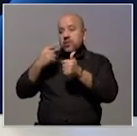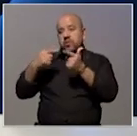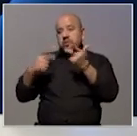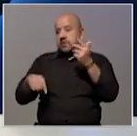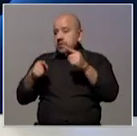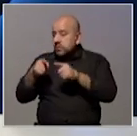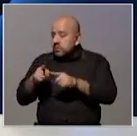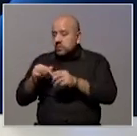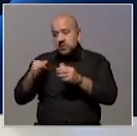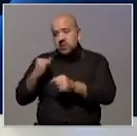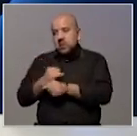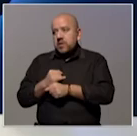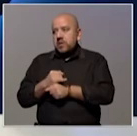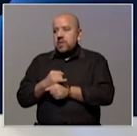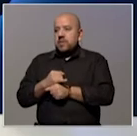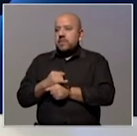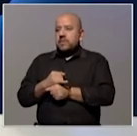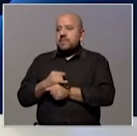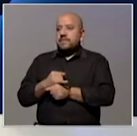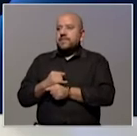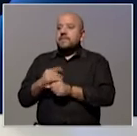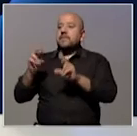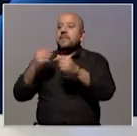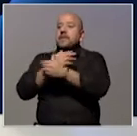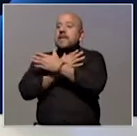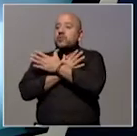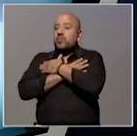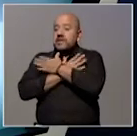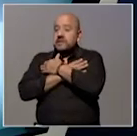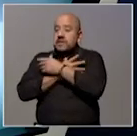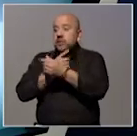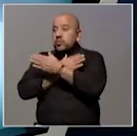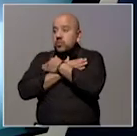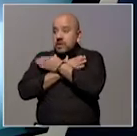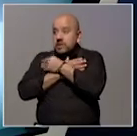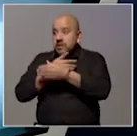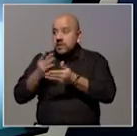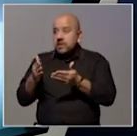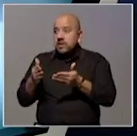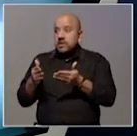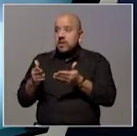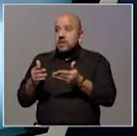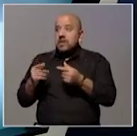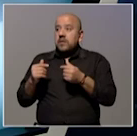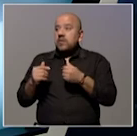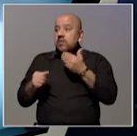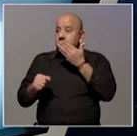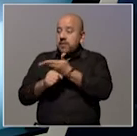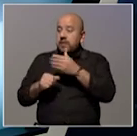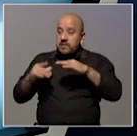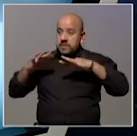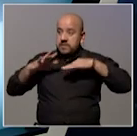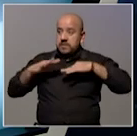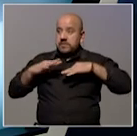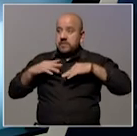tampoco tiene en cuenta en las suplencias porque nosotros nos pedís licencia y el led y